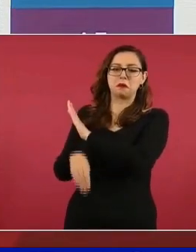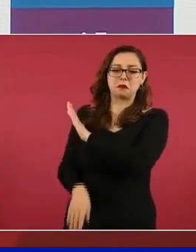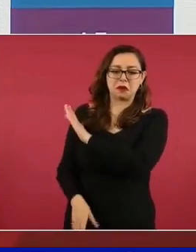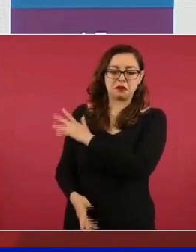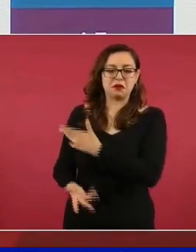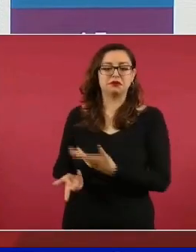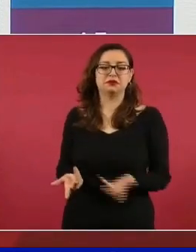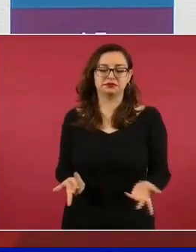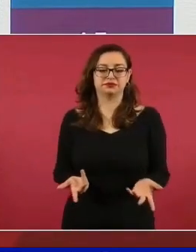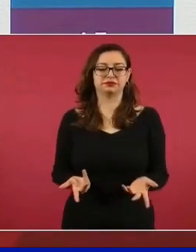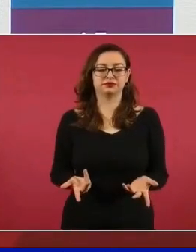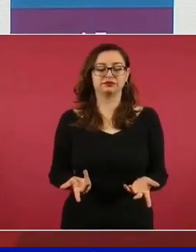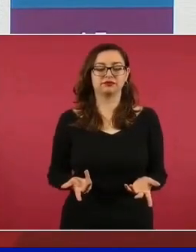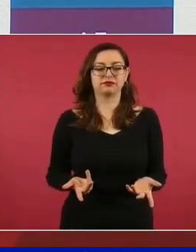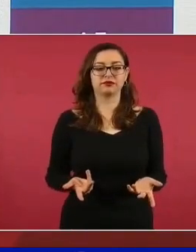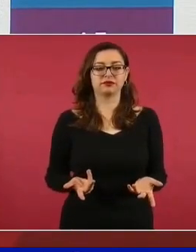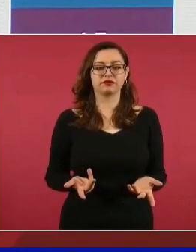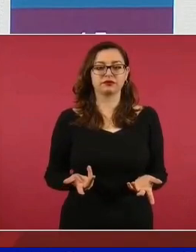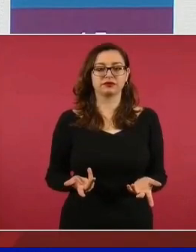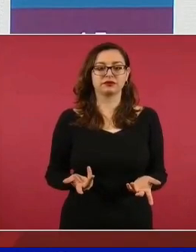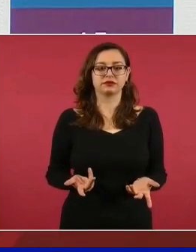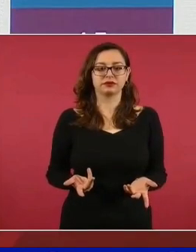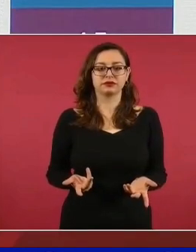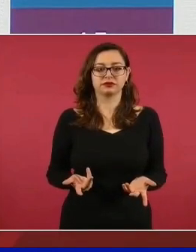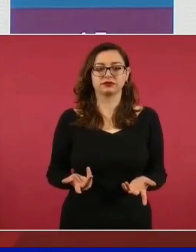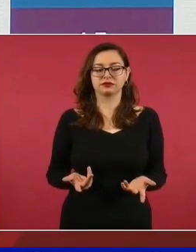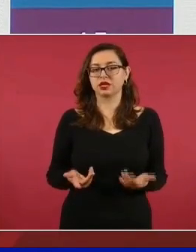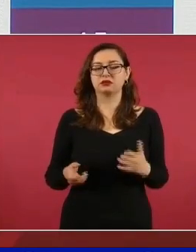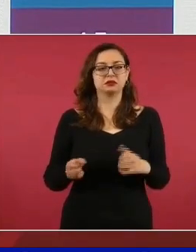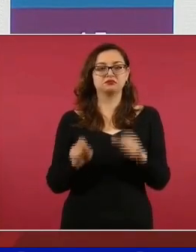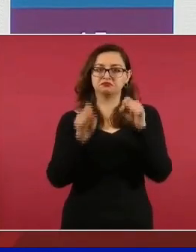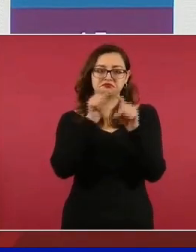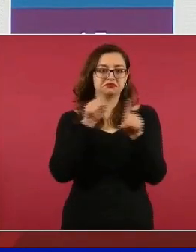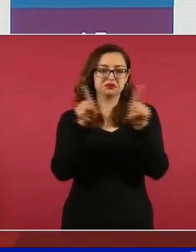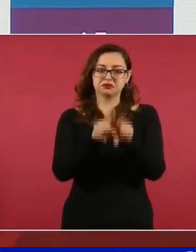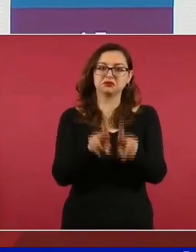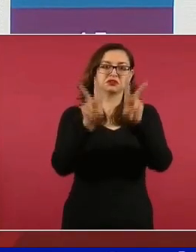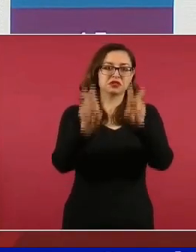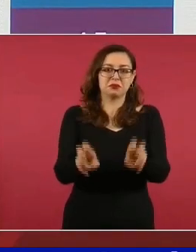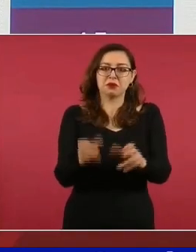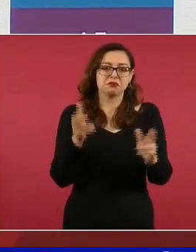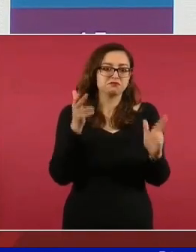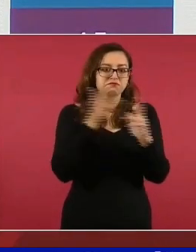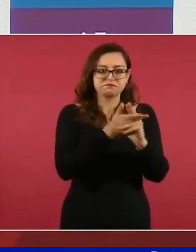Fue un poco parecido a lo de los homicidios.